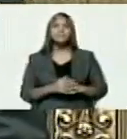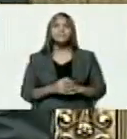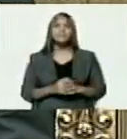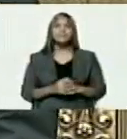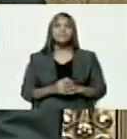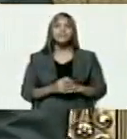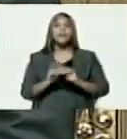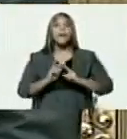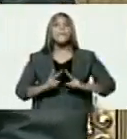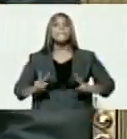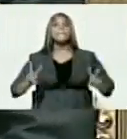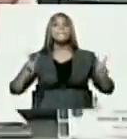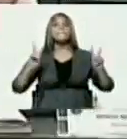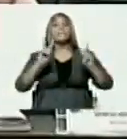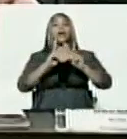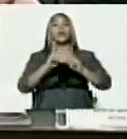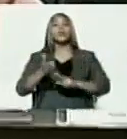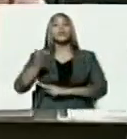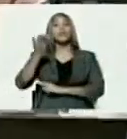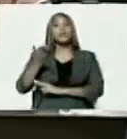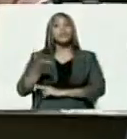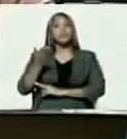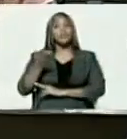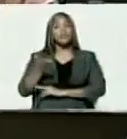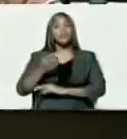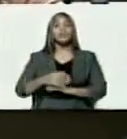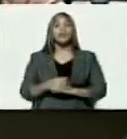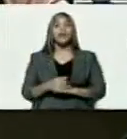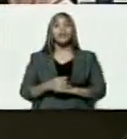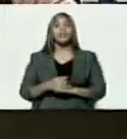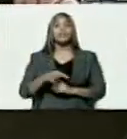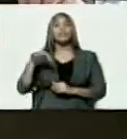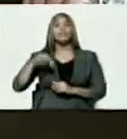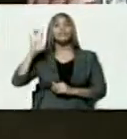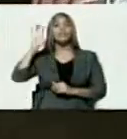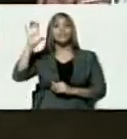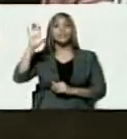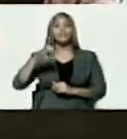los valores fundamentales de la República.